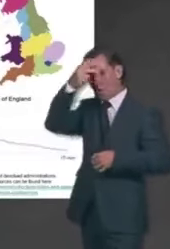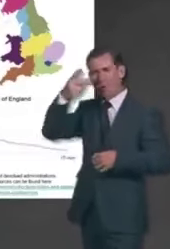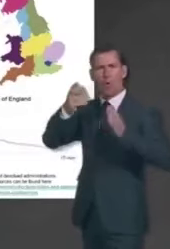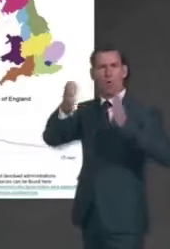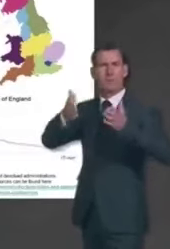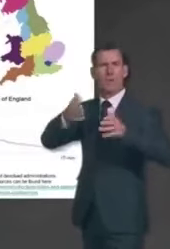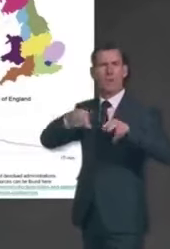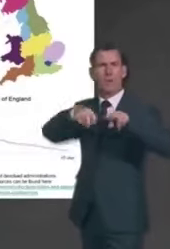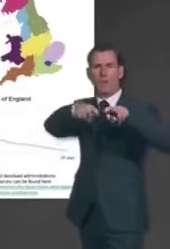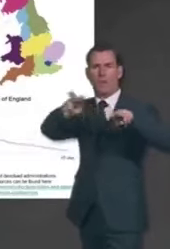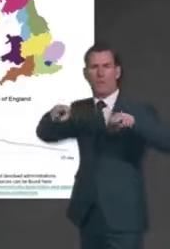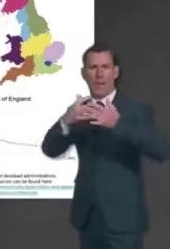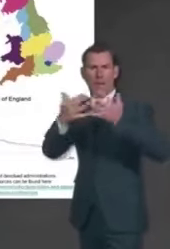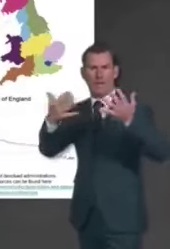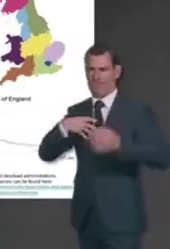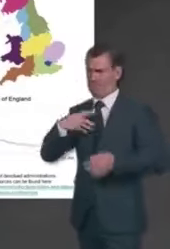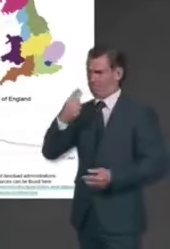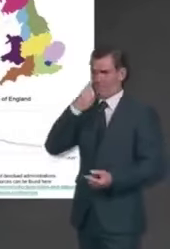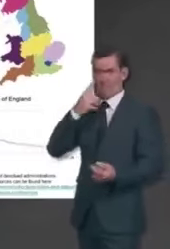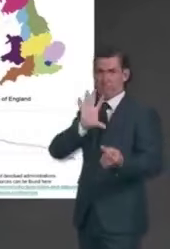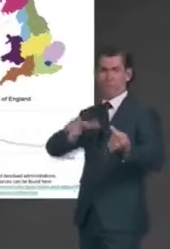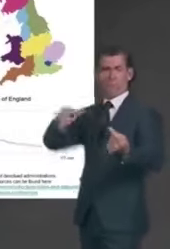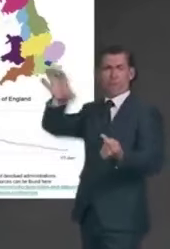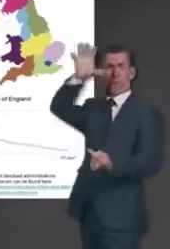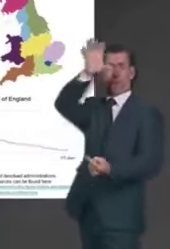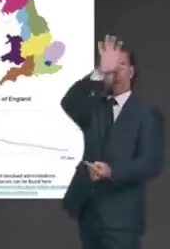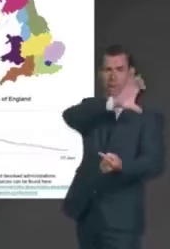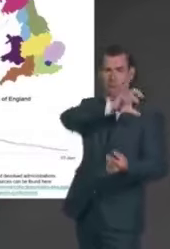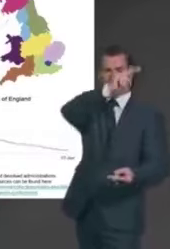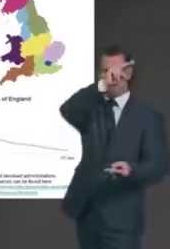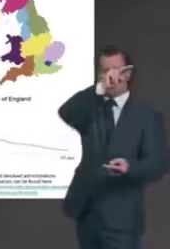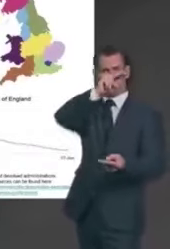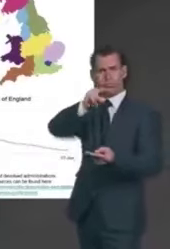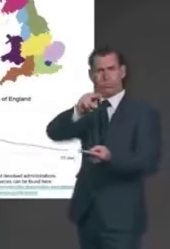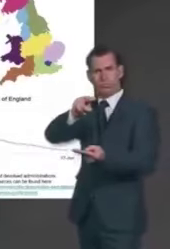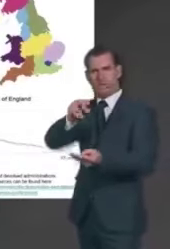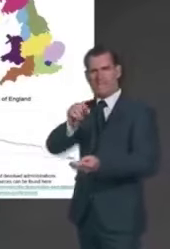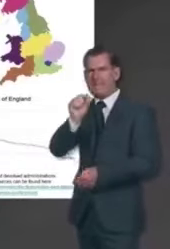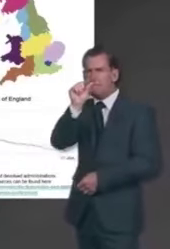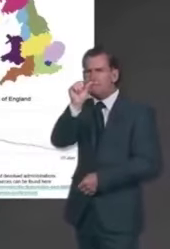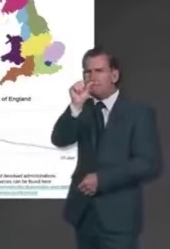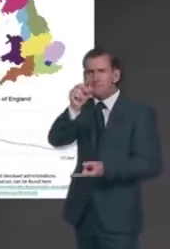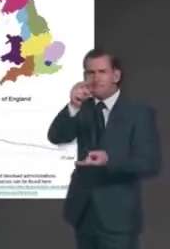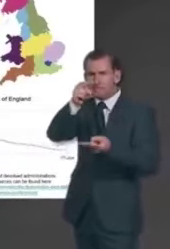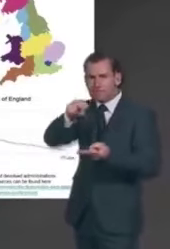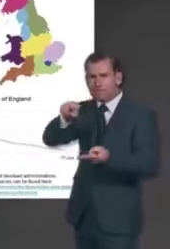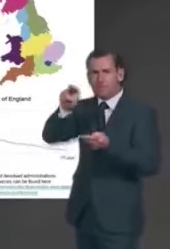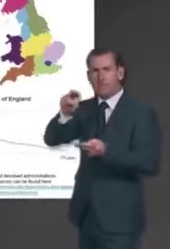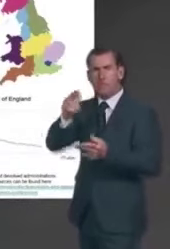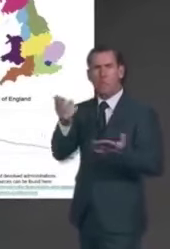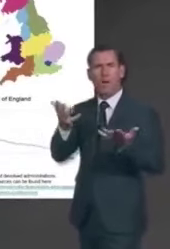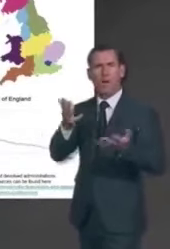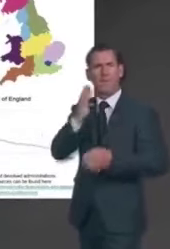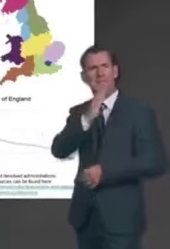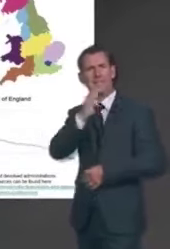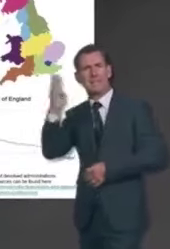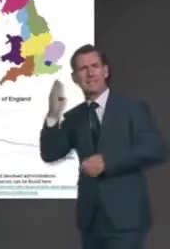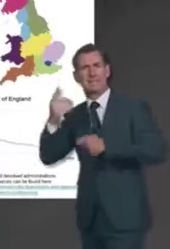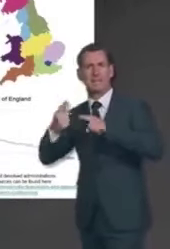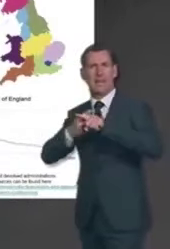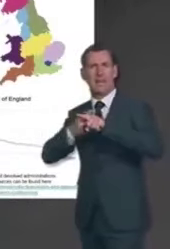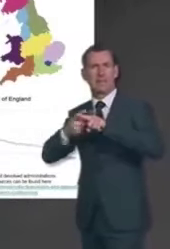gerente o punto de contacto de cada lugar con estos detalles usted ingresa al sitio web y poco después recibirá su código qr